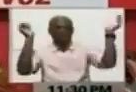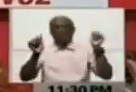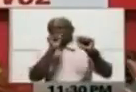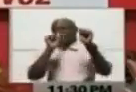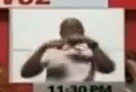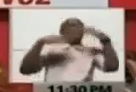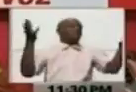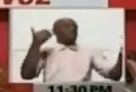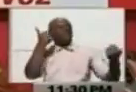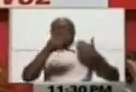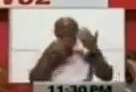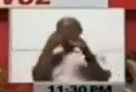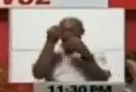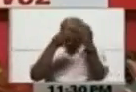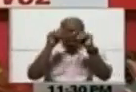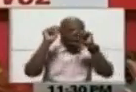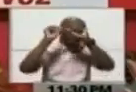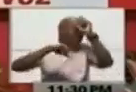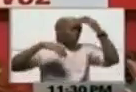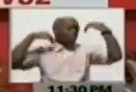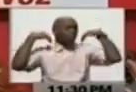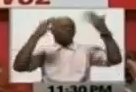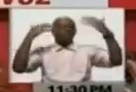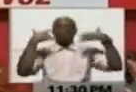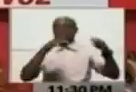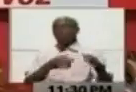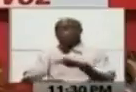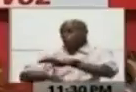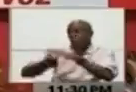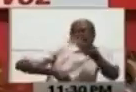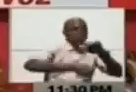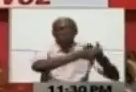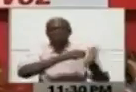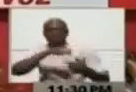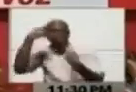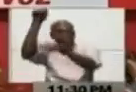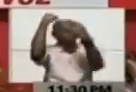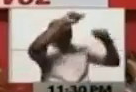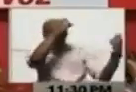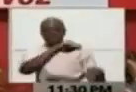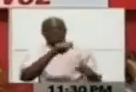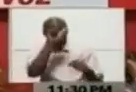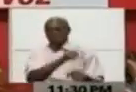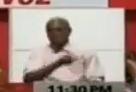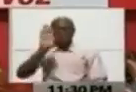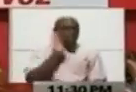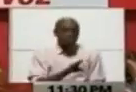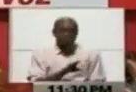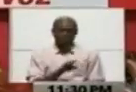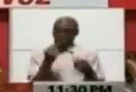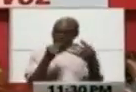inmoral, morboso, parapetero, embustero, saboteador, rompemug y vende algodón de azúcar. Sucio. ¿Quién